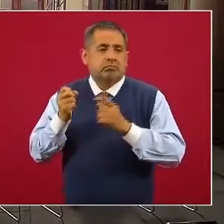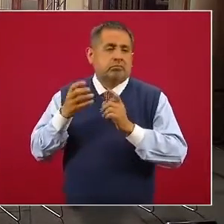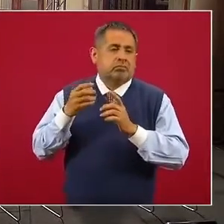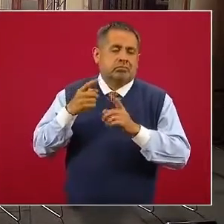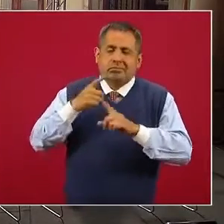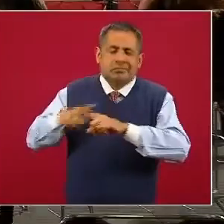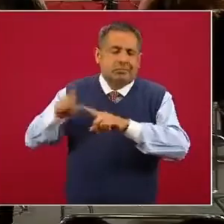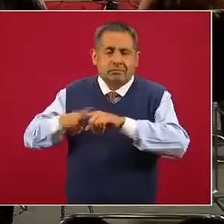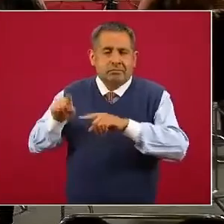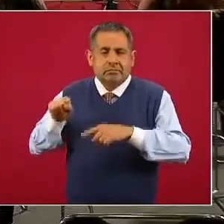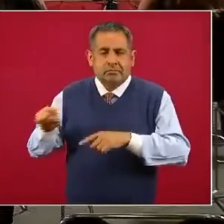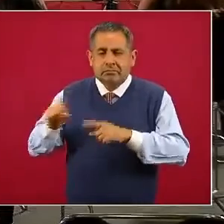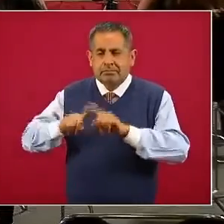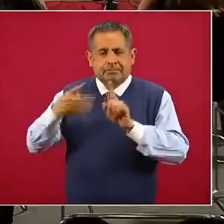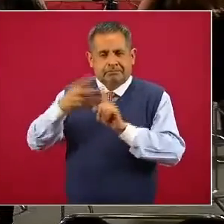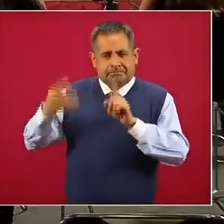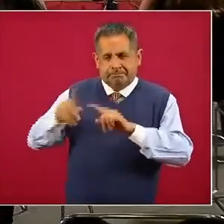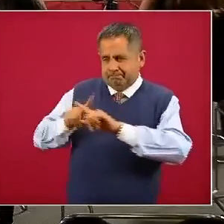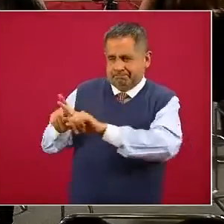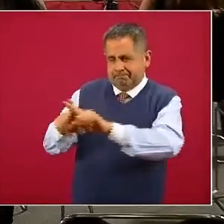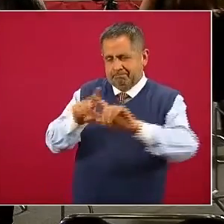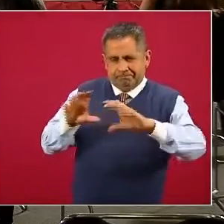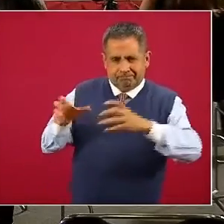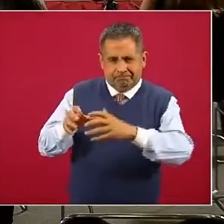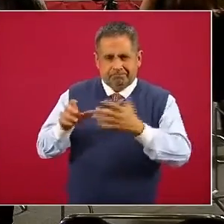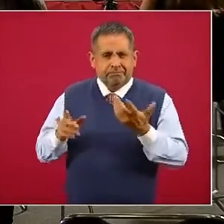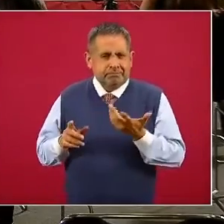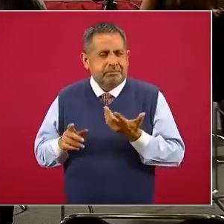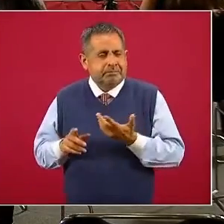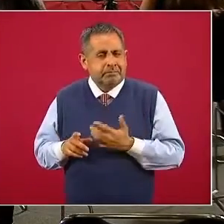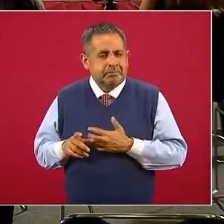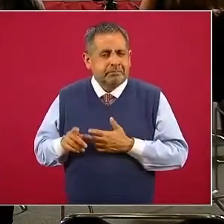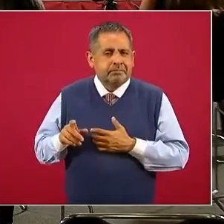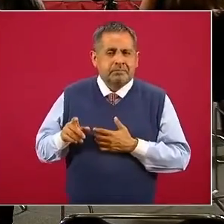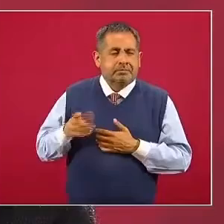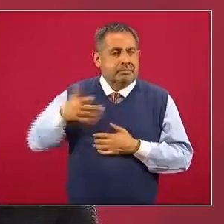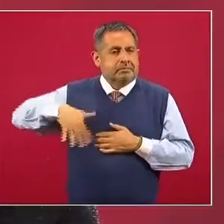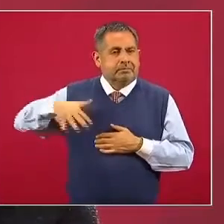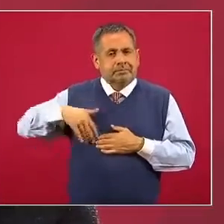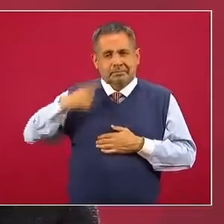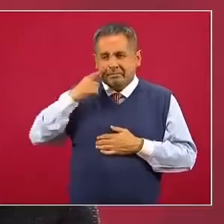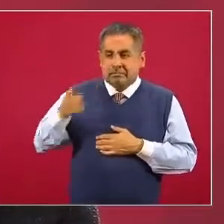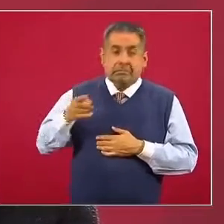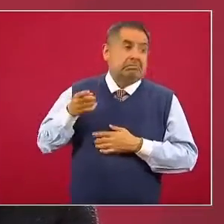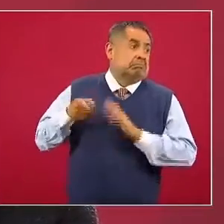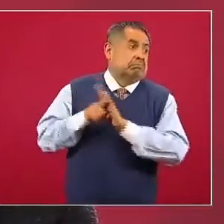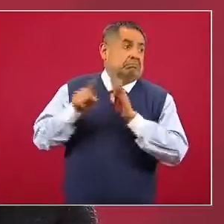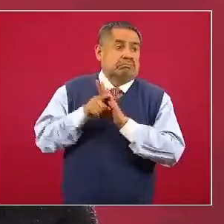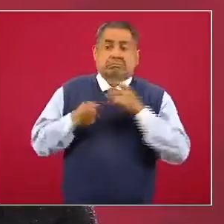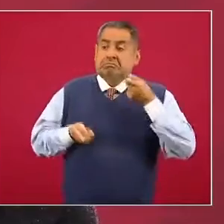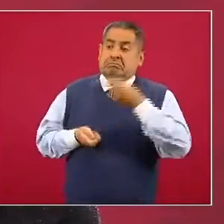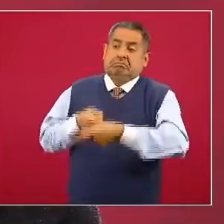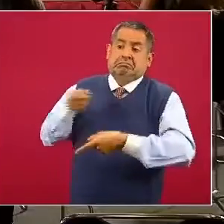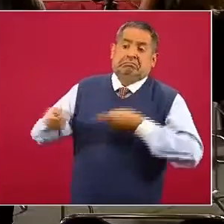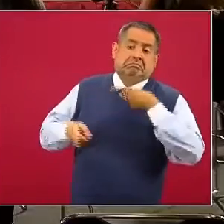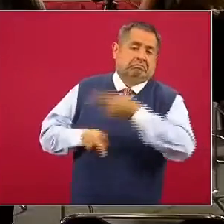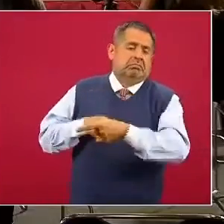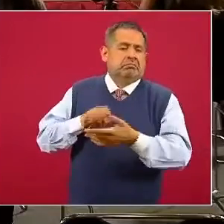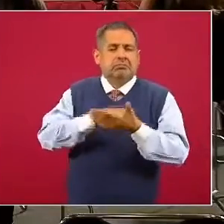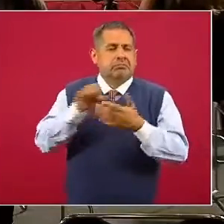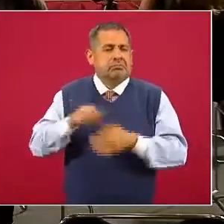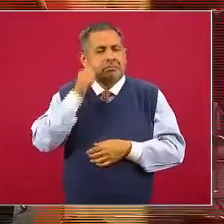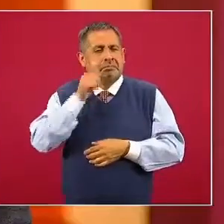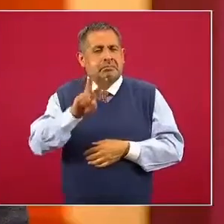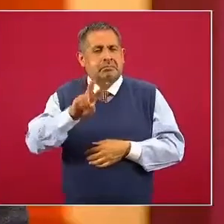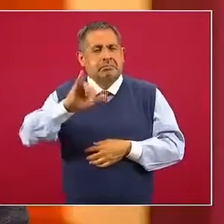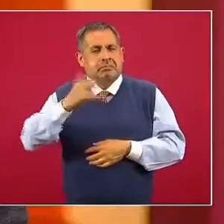distintas diversidades sexogenéricas, como ha ocurrido por más de 35 años con la epidemia del